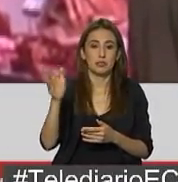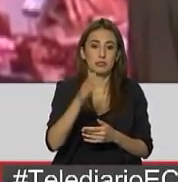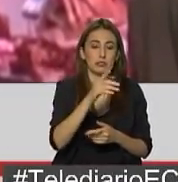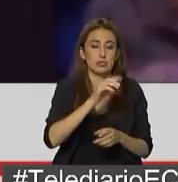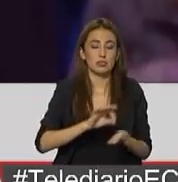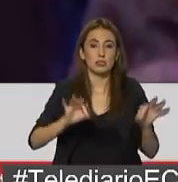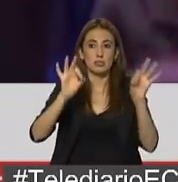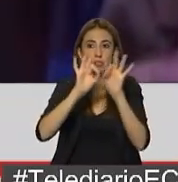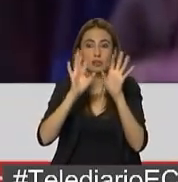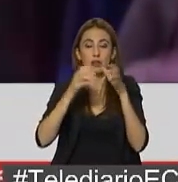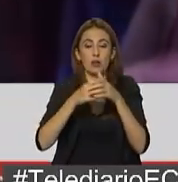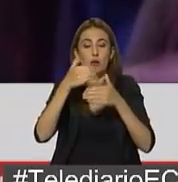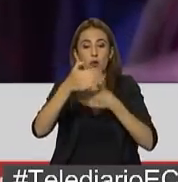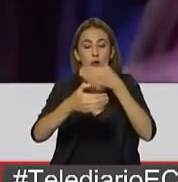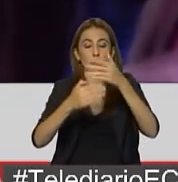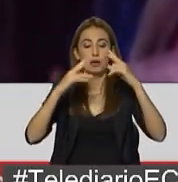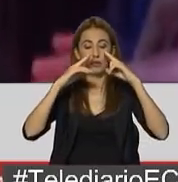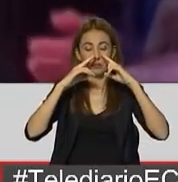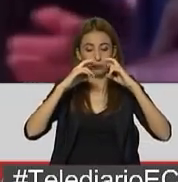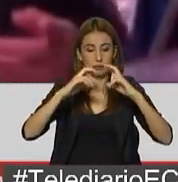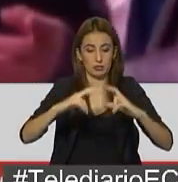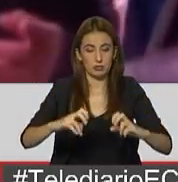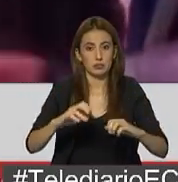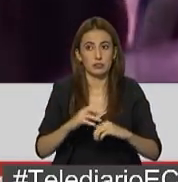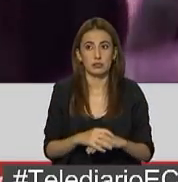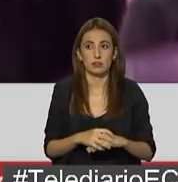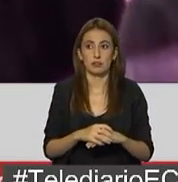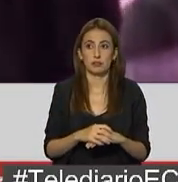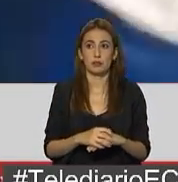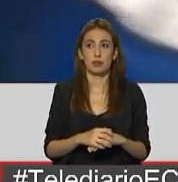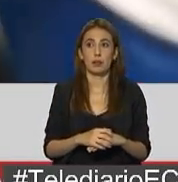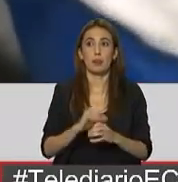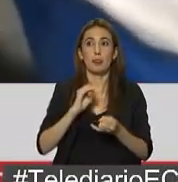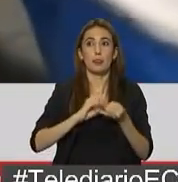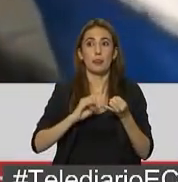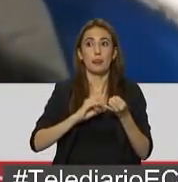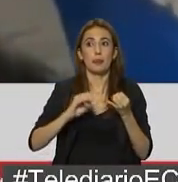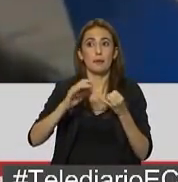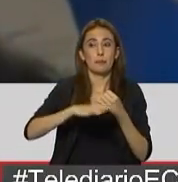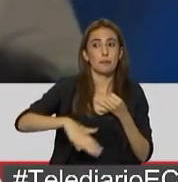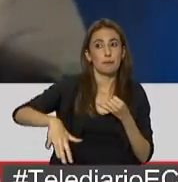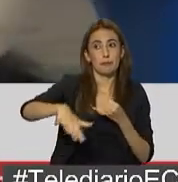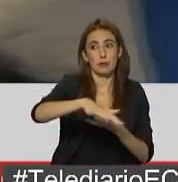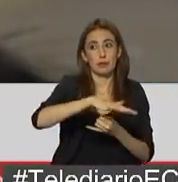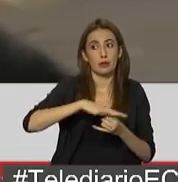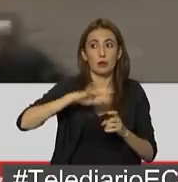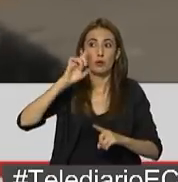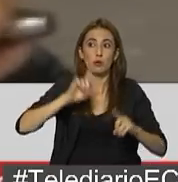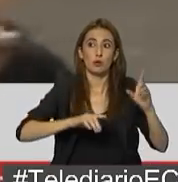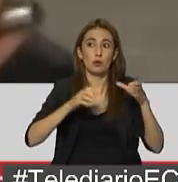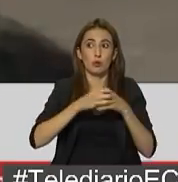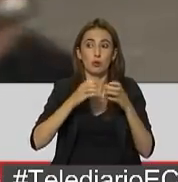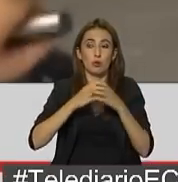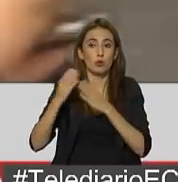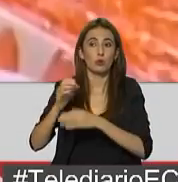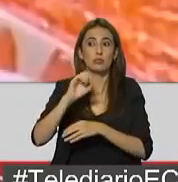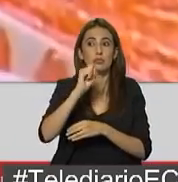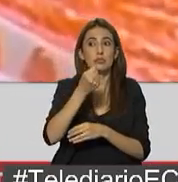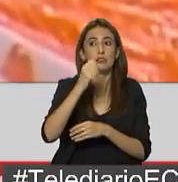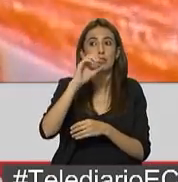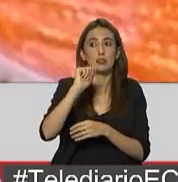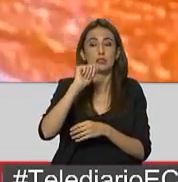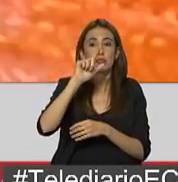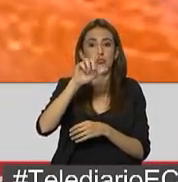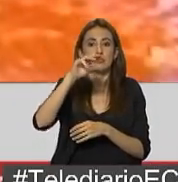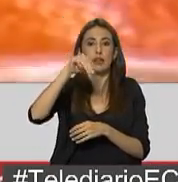de Beijing está investigando la fuente del nuevo brote. El virus se encontró en un puesto en el que se vende salmón importado, pero no está